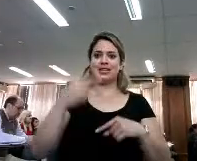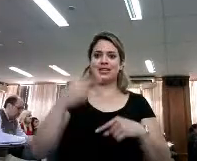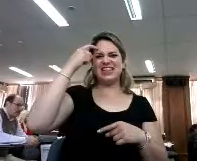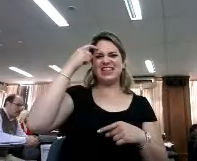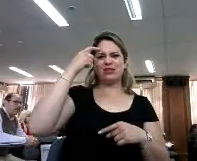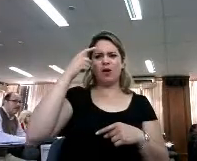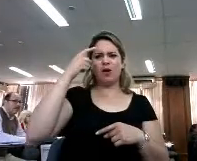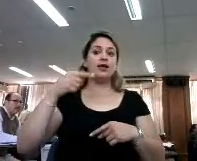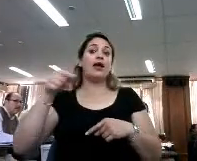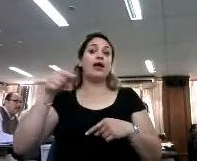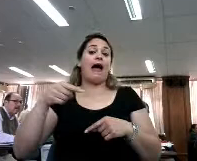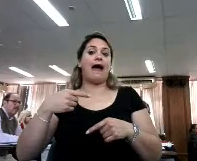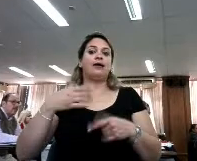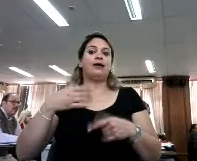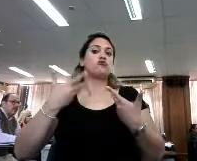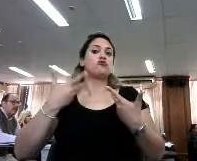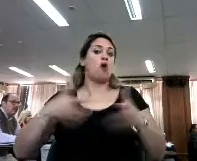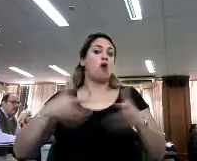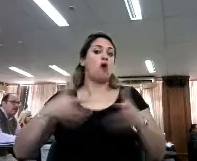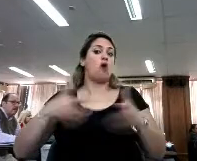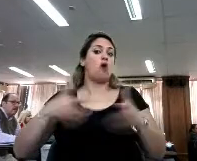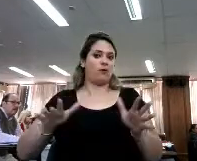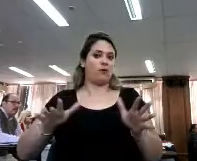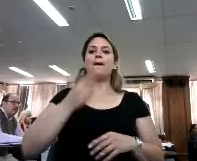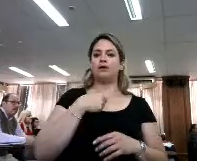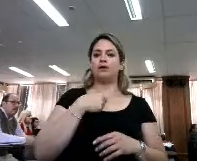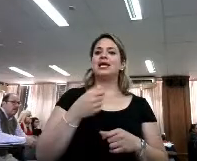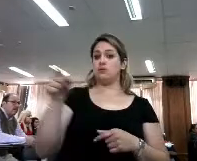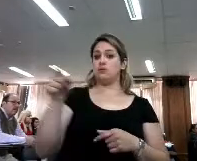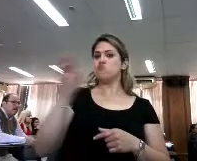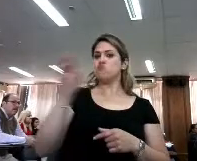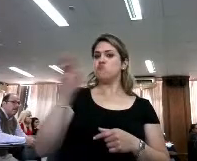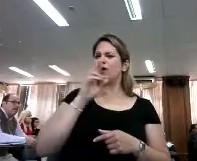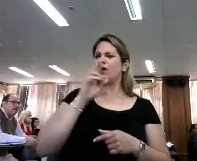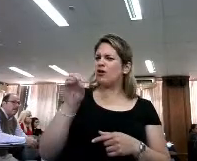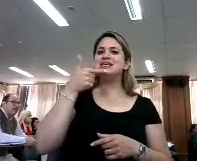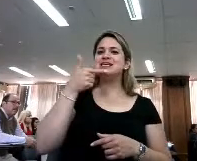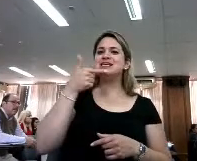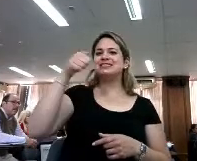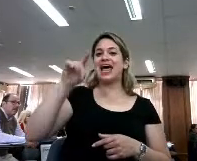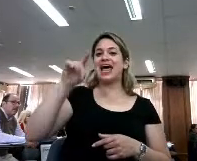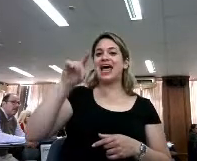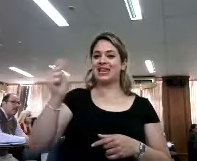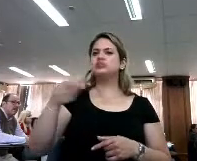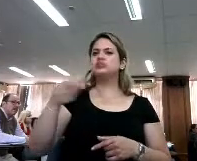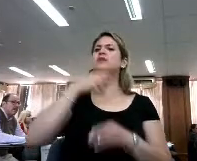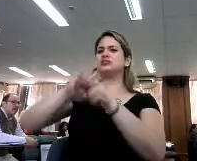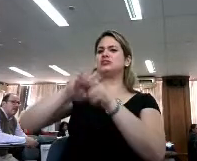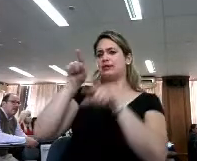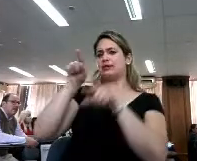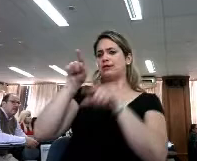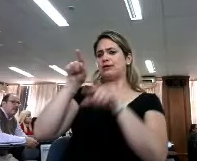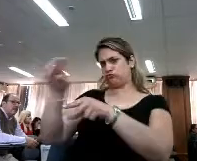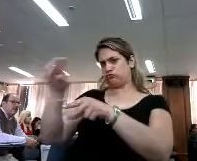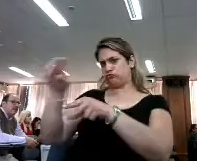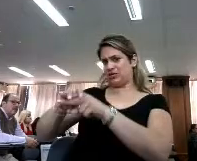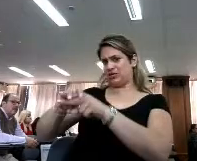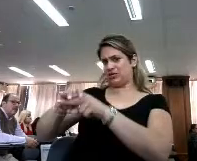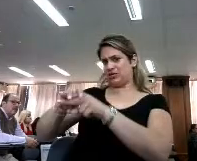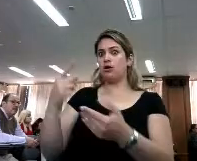nombre? Sandra, si yo me quiero sentar en tu silla en este momento, ¿qué pasaría? ¿Lo podría